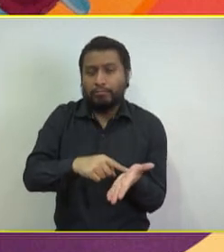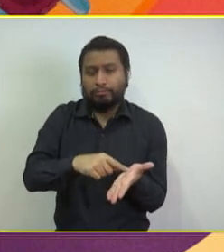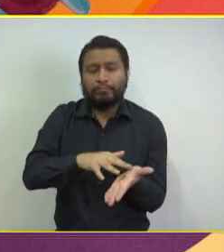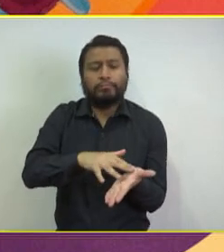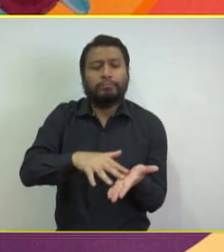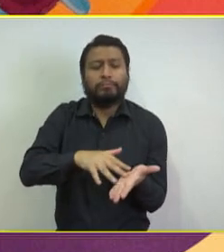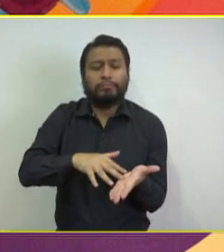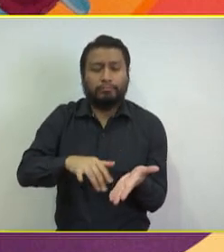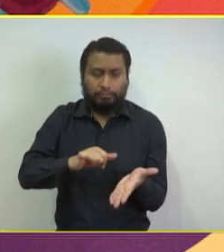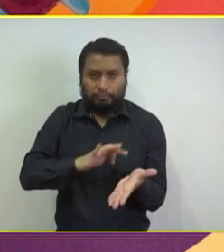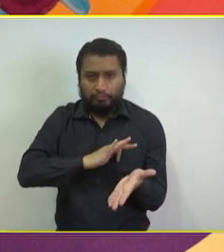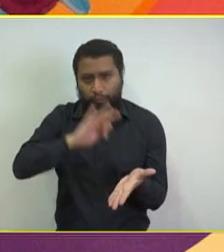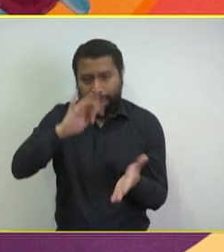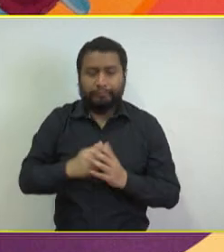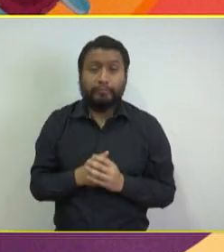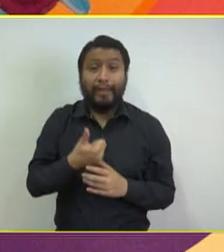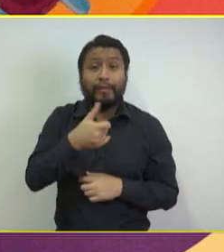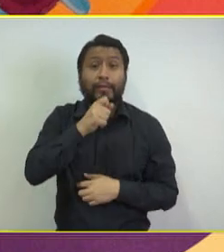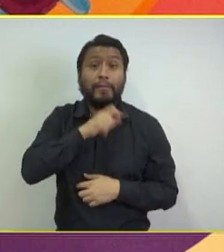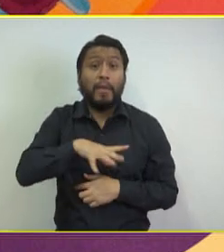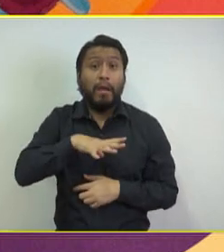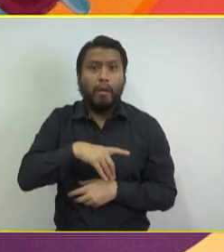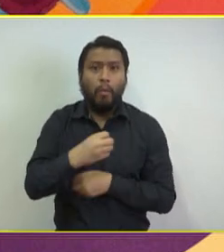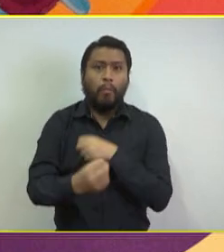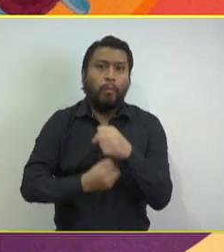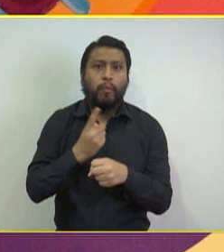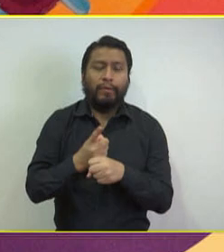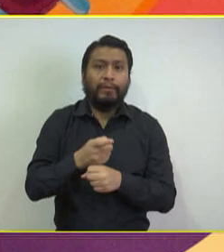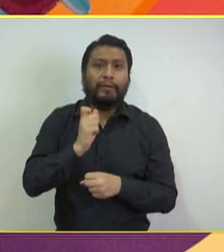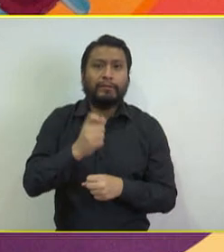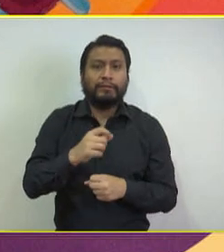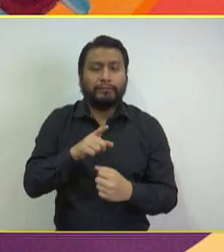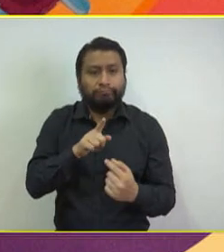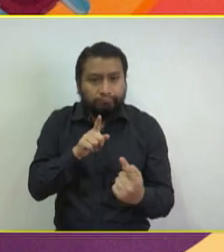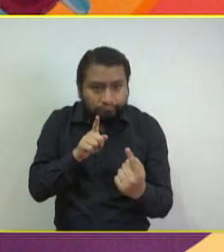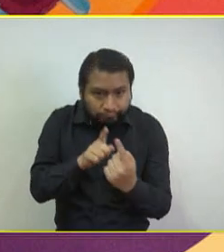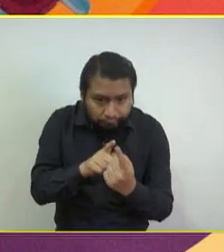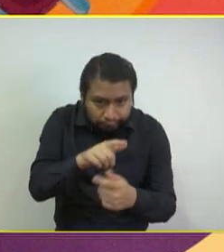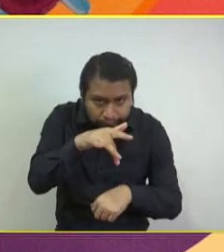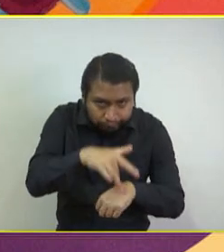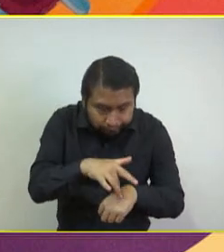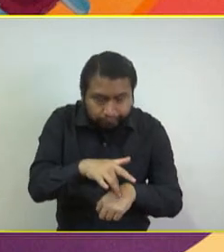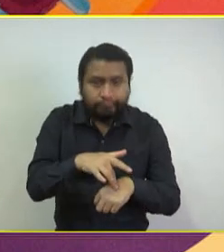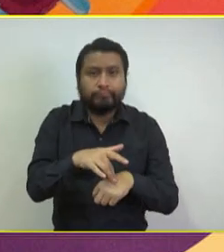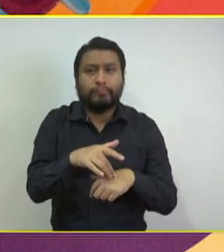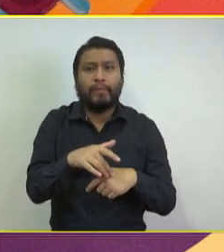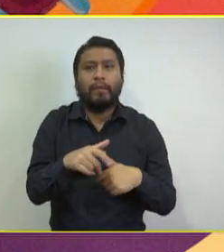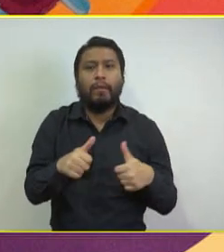Y también tuvimos la oportunidad de tener un acercamiento con…